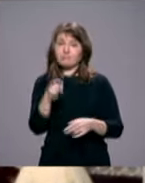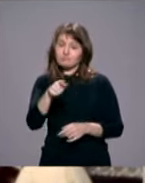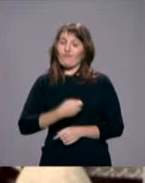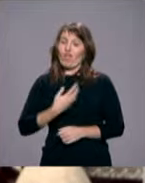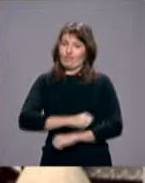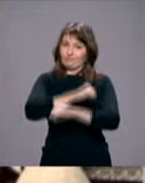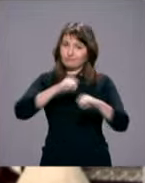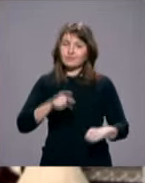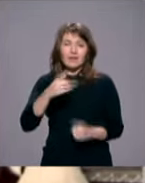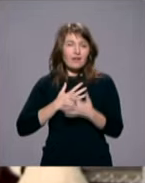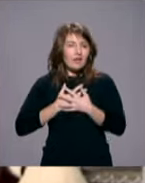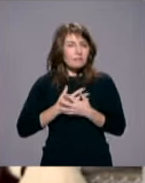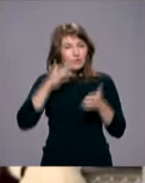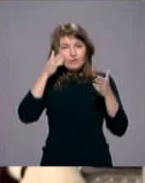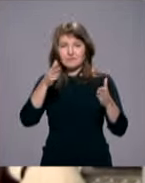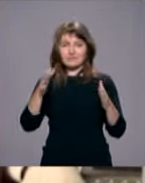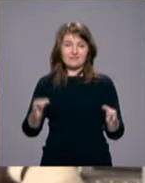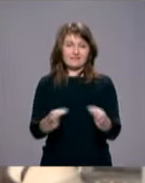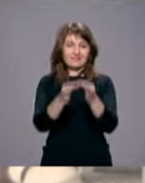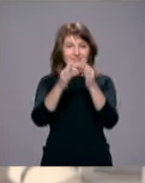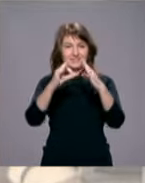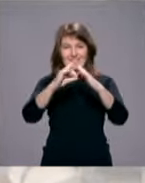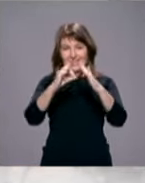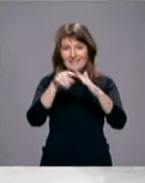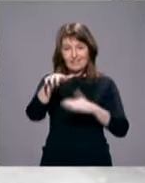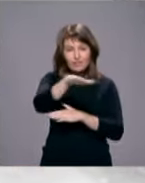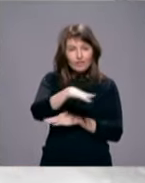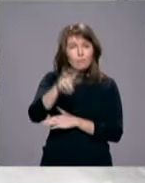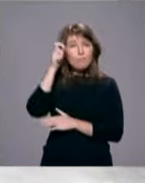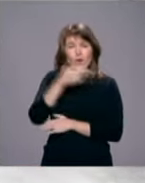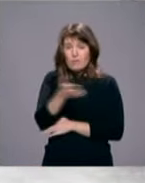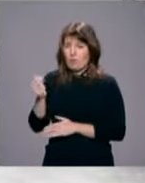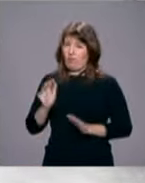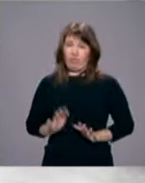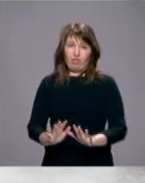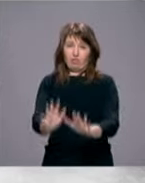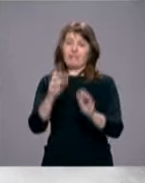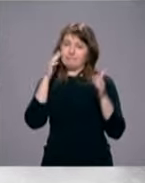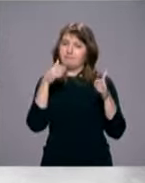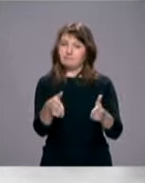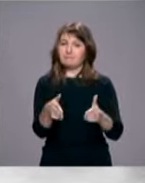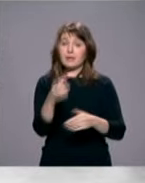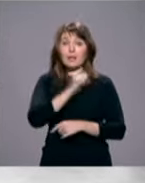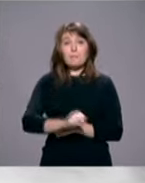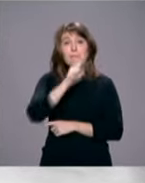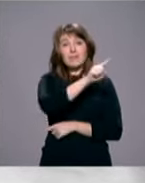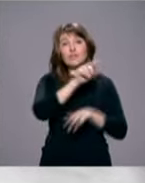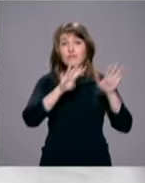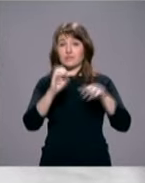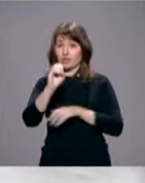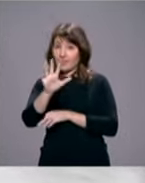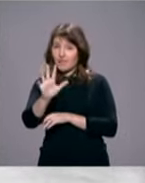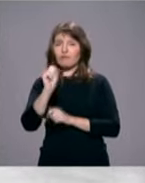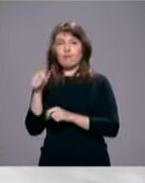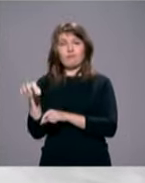su amor por el sagrario en un pueblo donde sufría un verdadero abandono en 1905 es destinado a huelva donde se